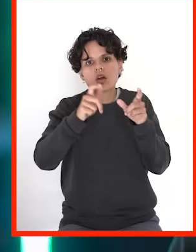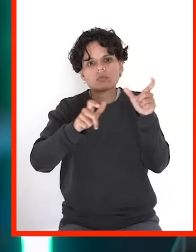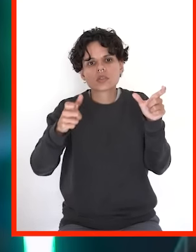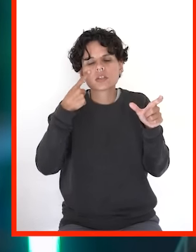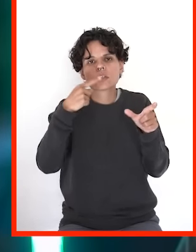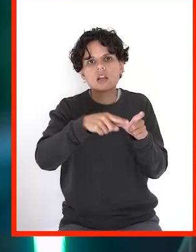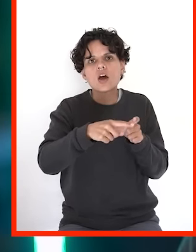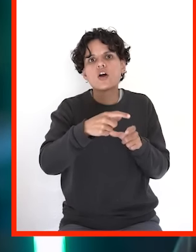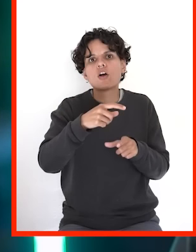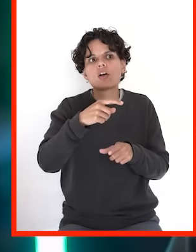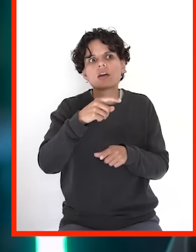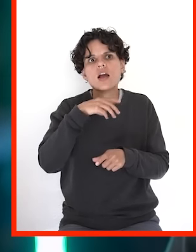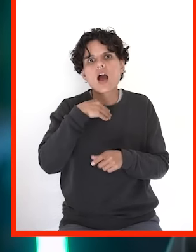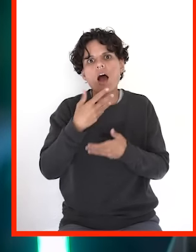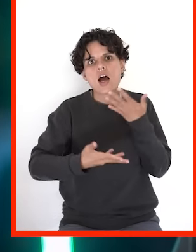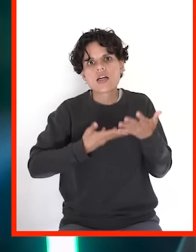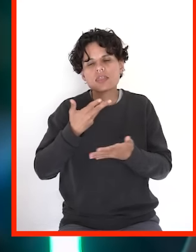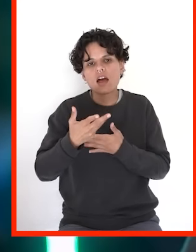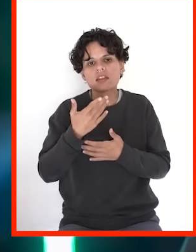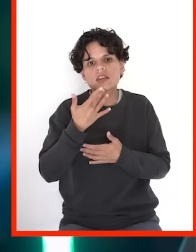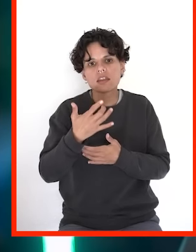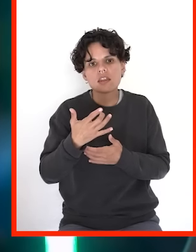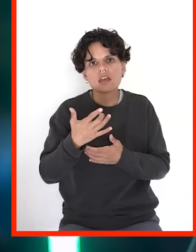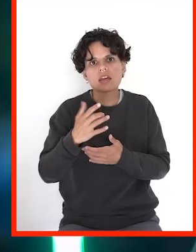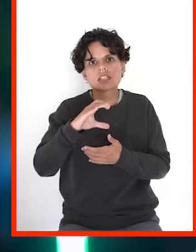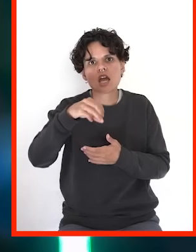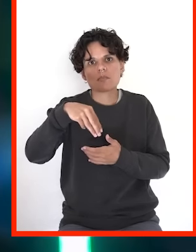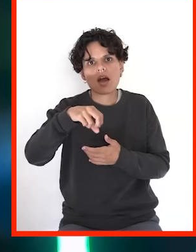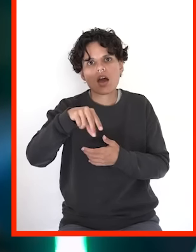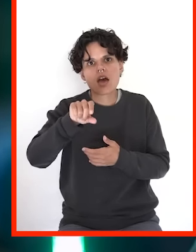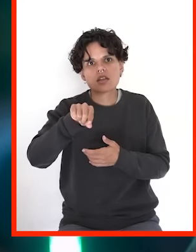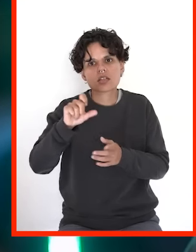vocalista Chamanes, grave accidente, falleció y